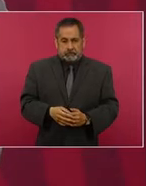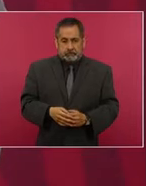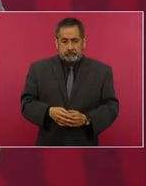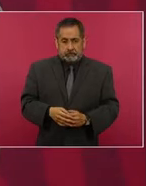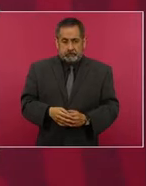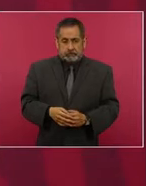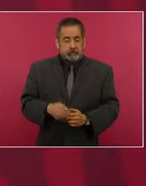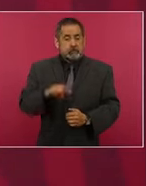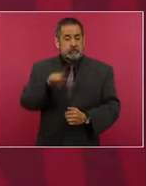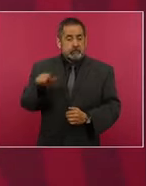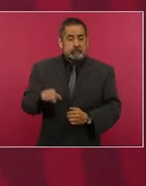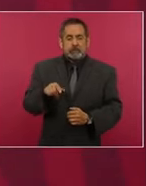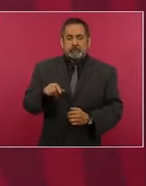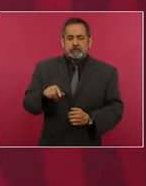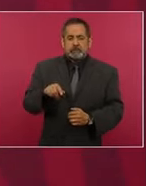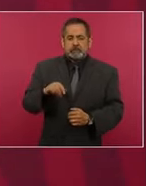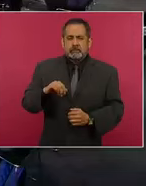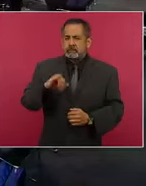don Jesús